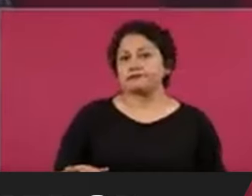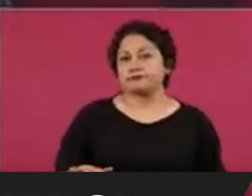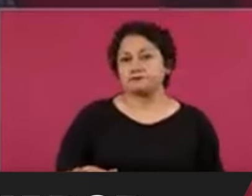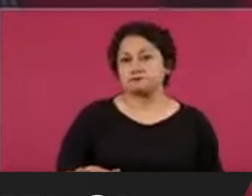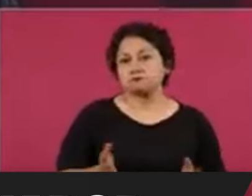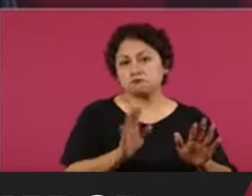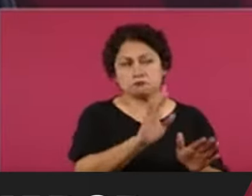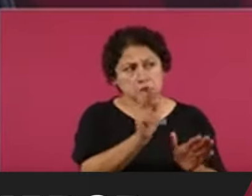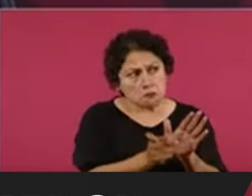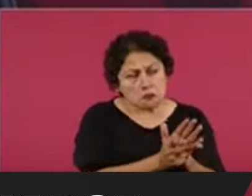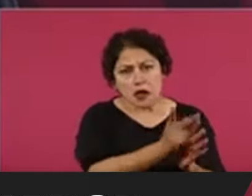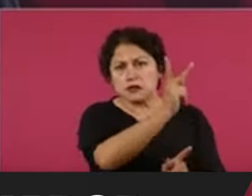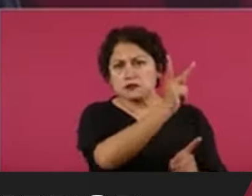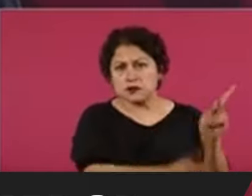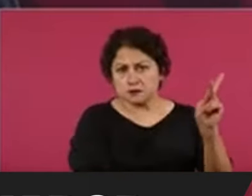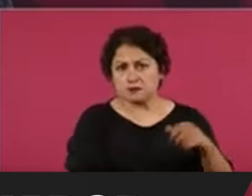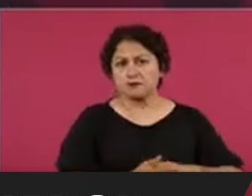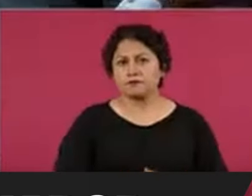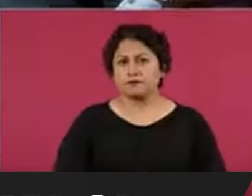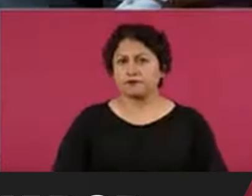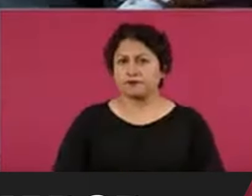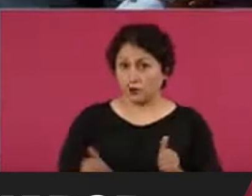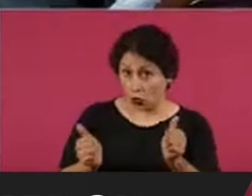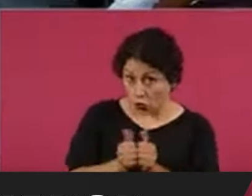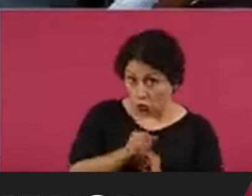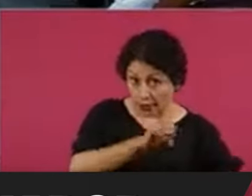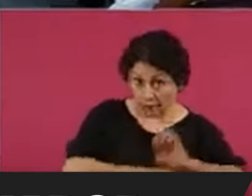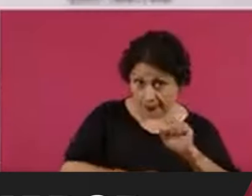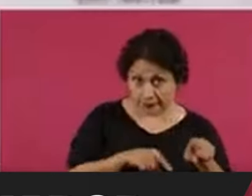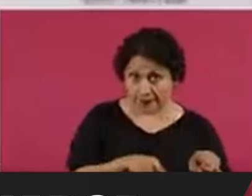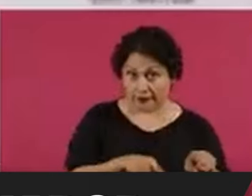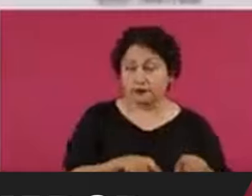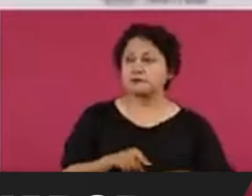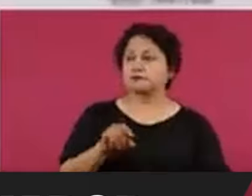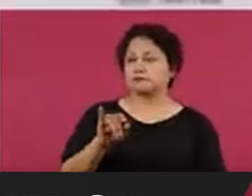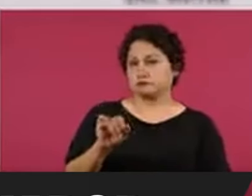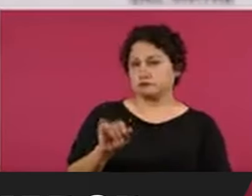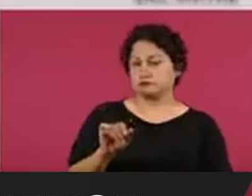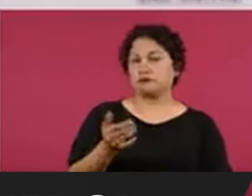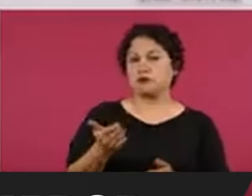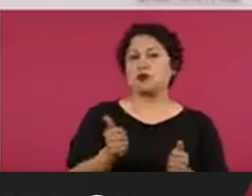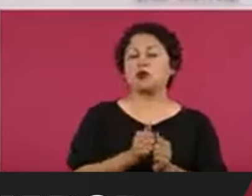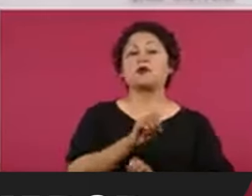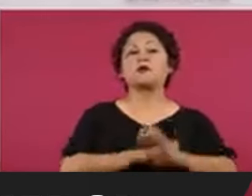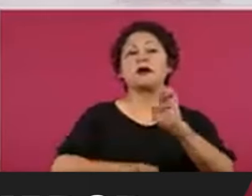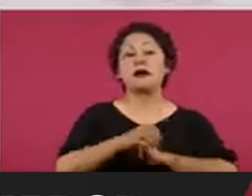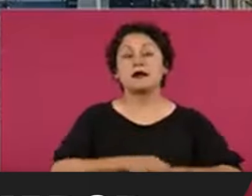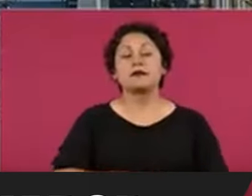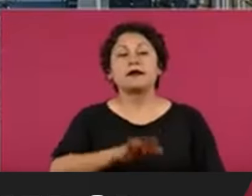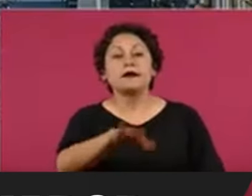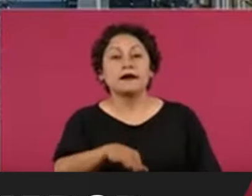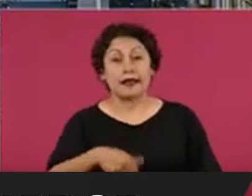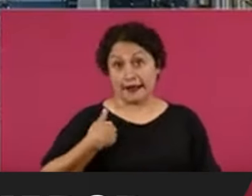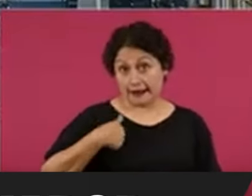pausa. ¿Con la embajada? ¿Pausa con la embajada? Con la embajada. ¿Y la de Canadá también,